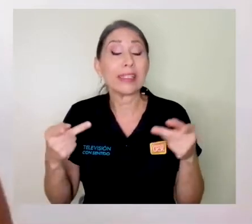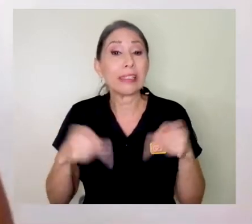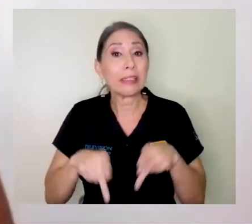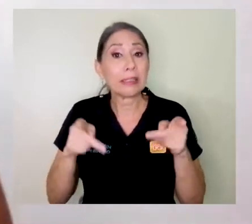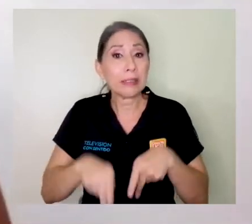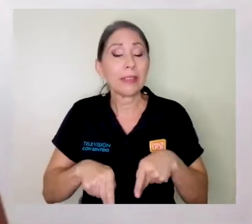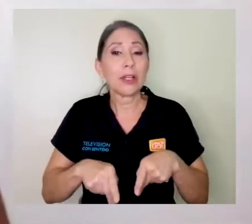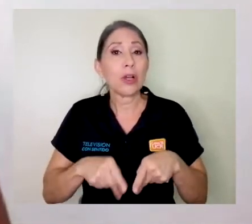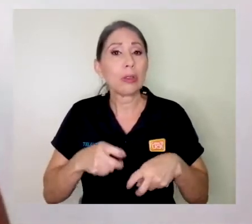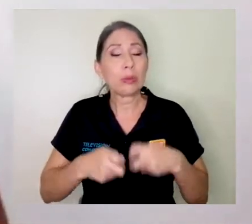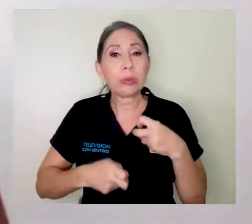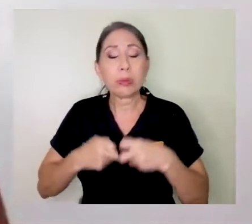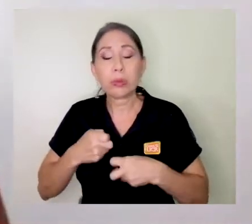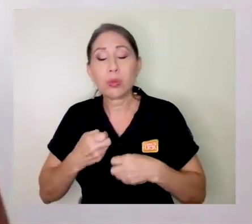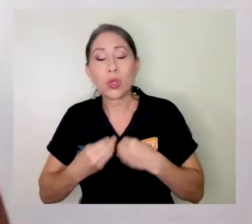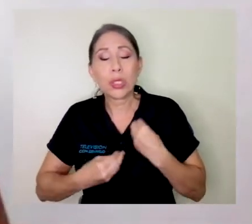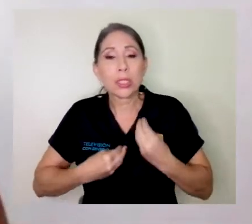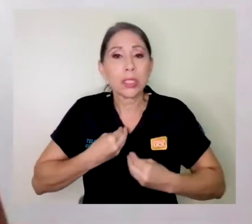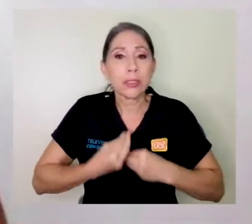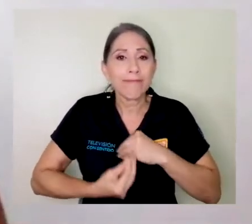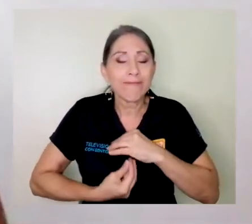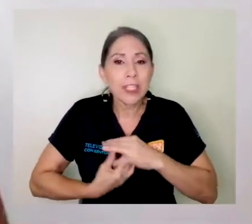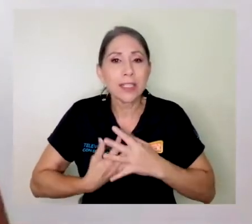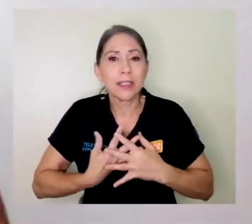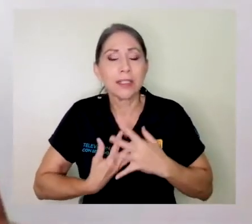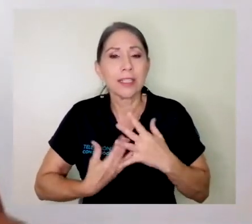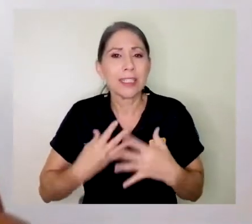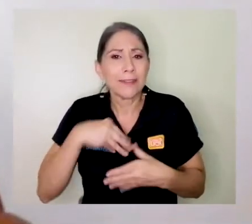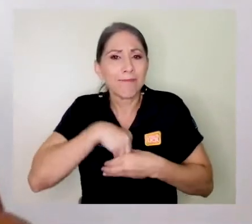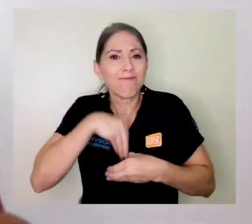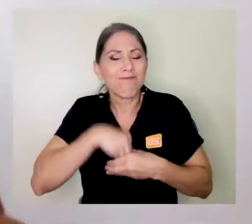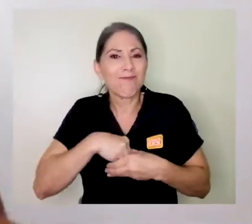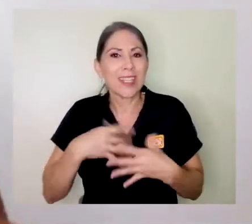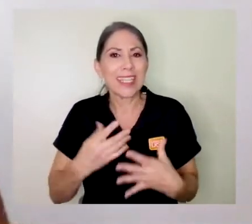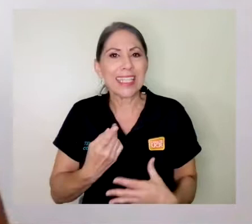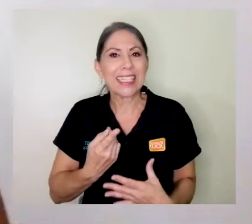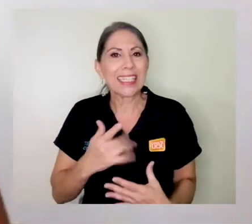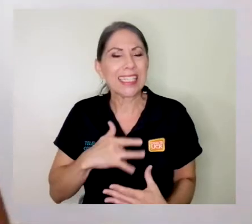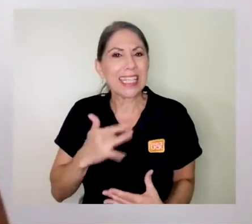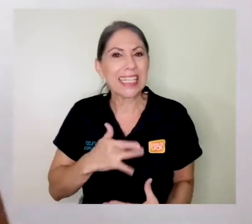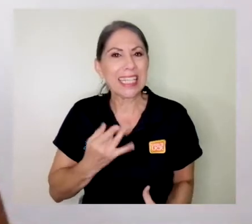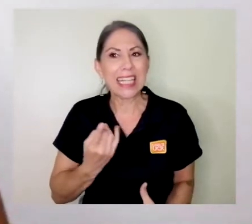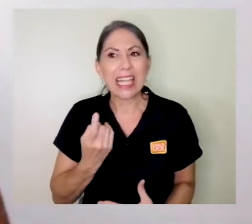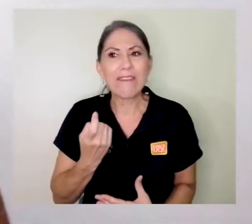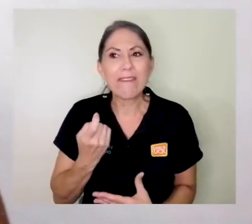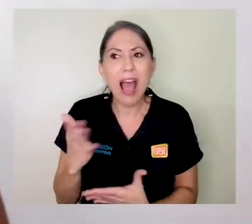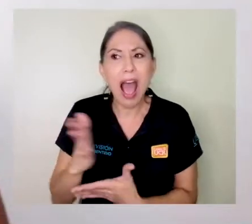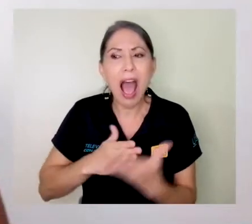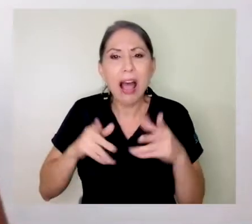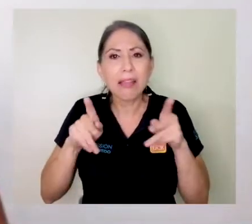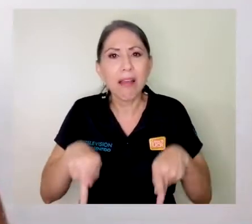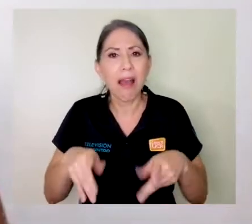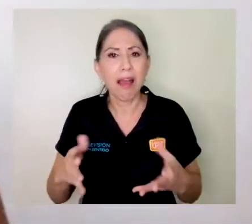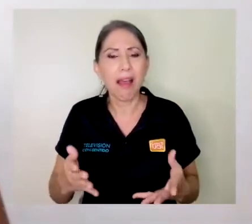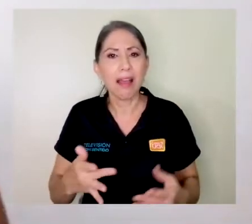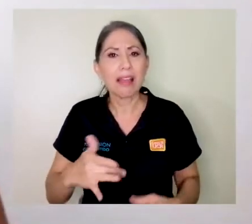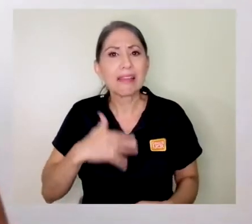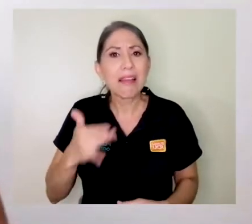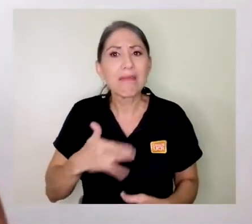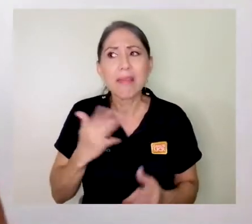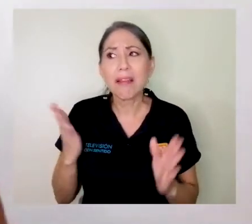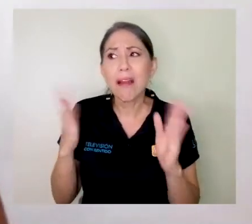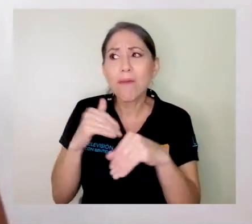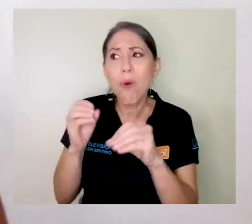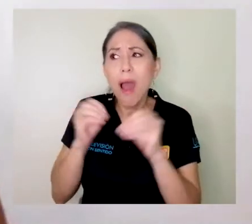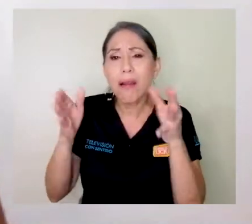conflictos internos importantes, ¿verdad? El sentir que nos falta alguien, ¿verdad? El sentir que no tenemos